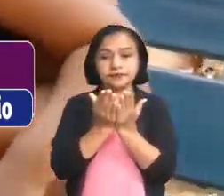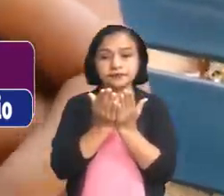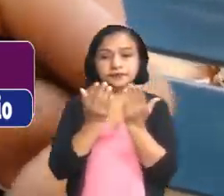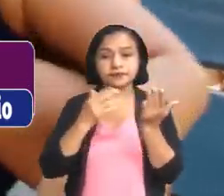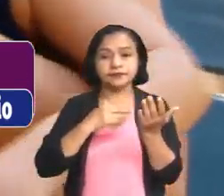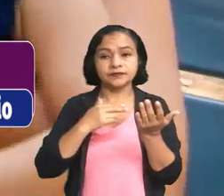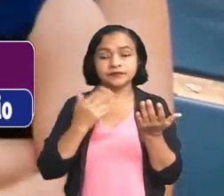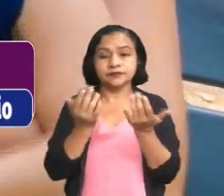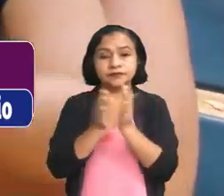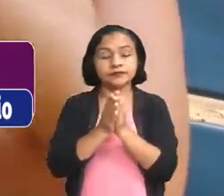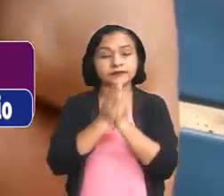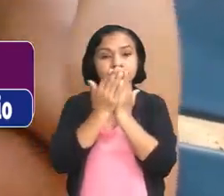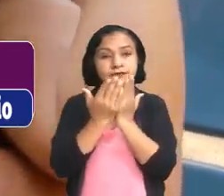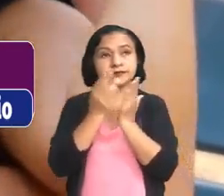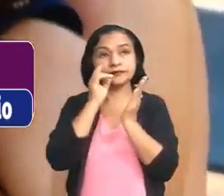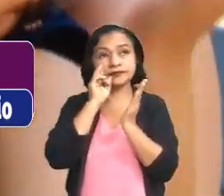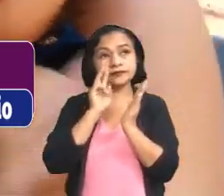¿verdad?